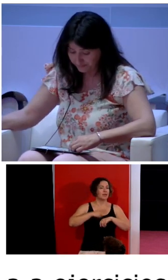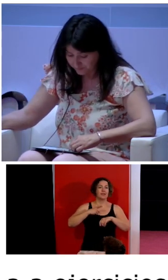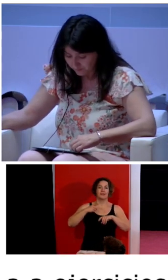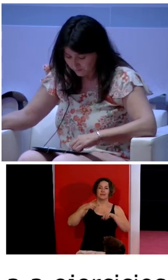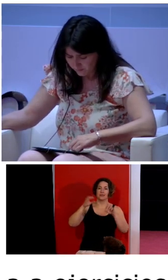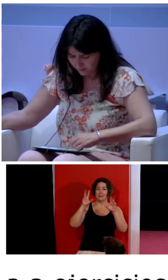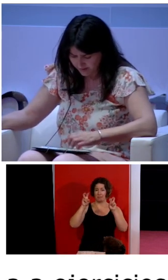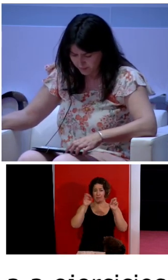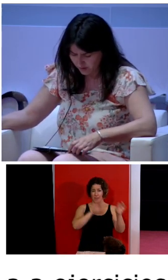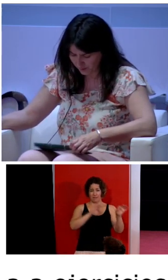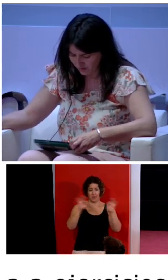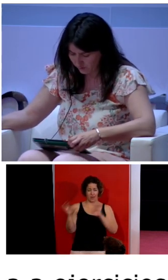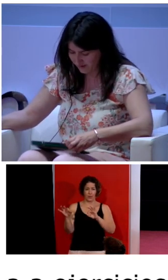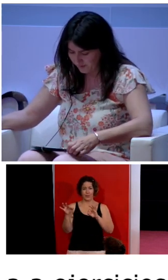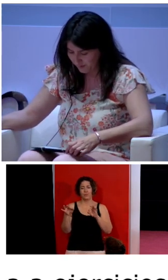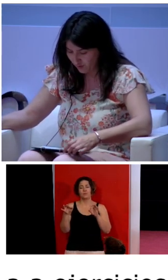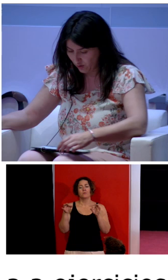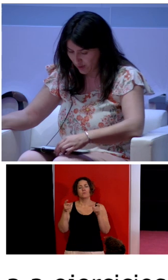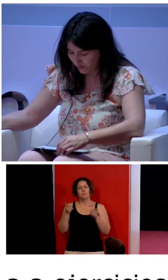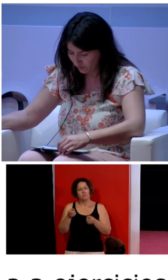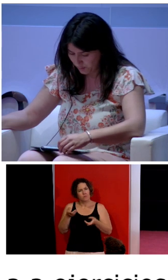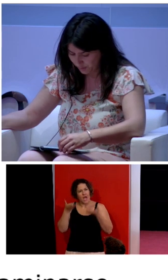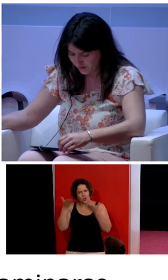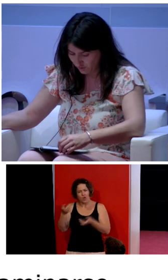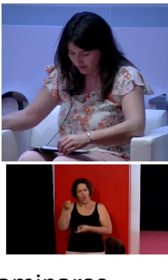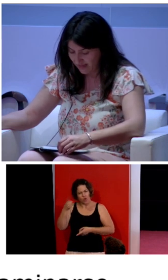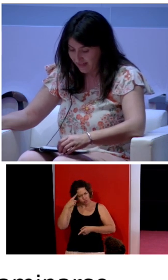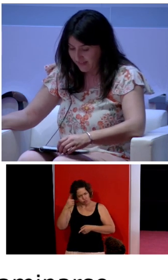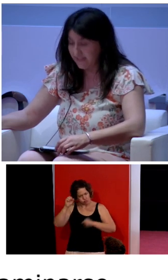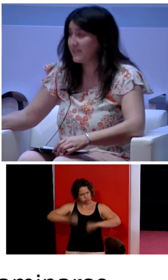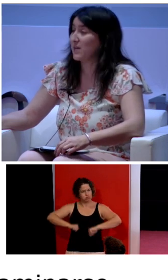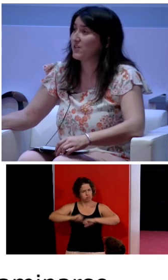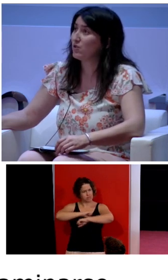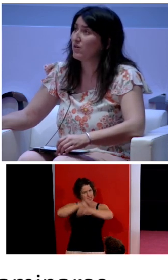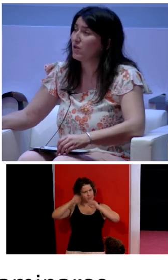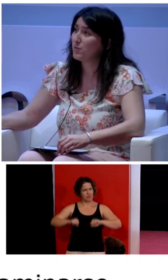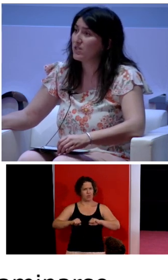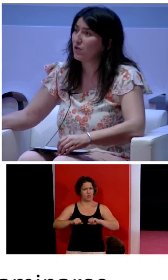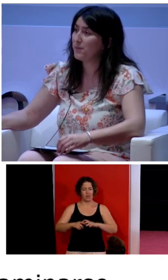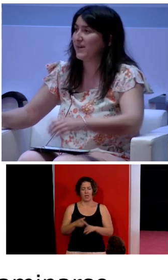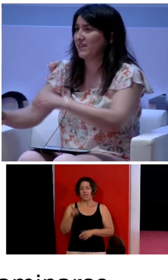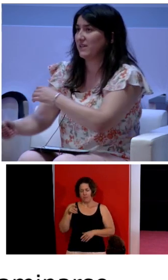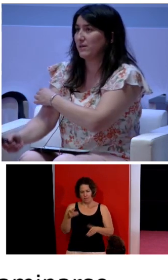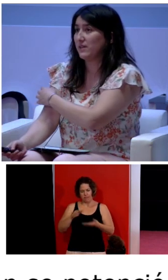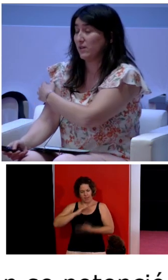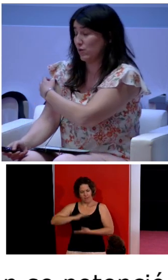preparación, se potenció la autodeterminación a lo largo de todo el proceso. Y se capacitó a los opositores para que, a través, con